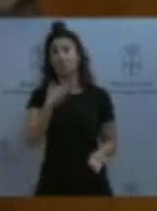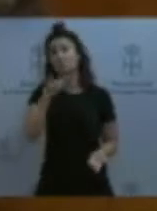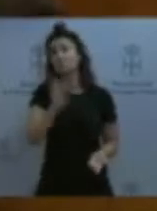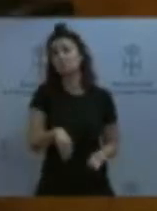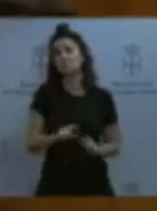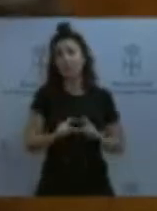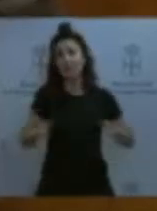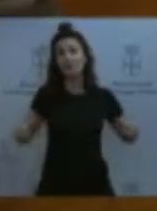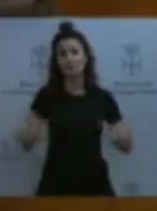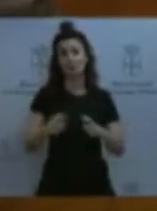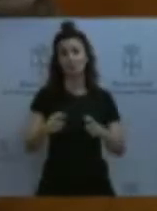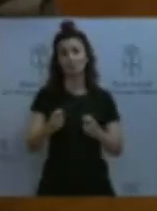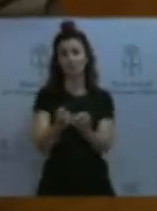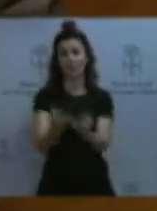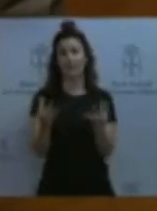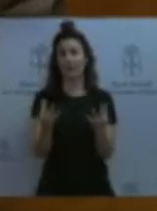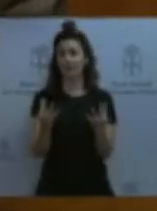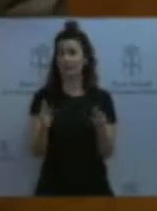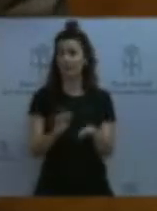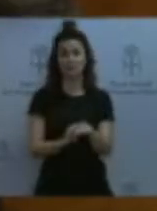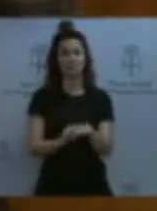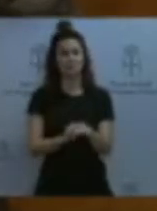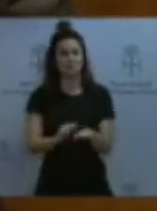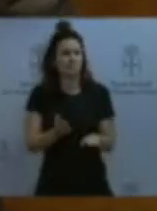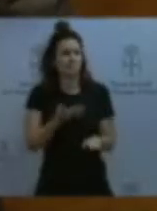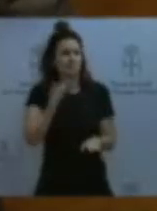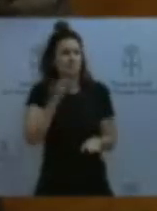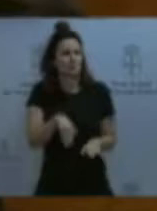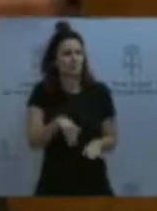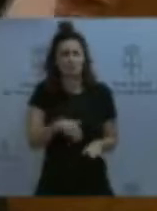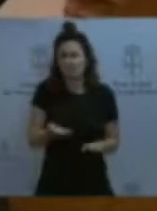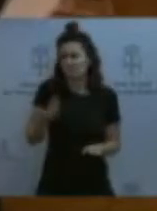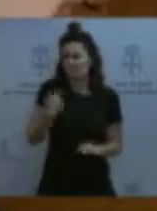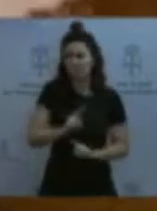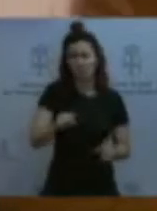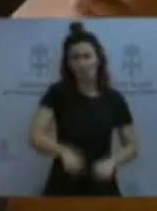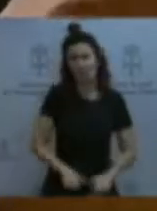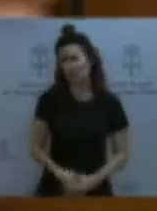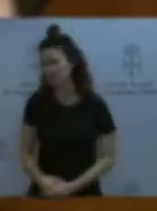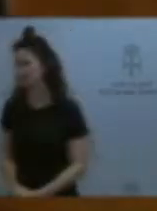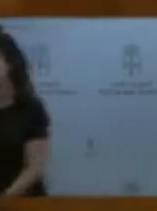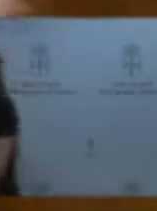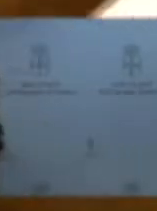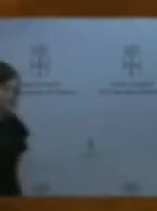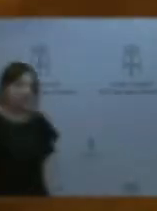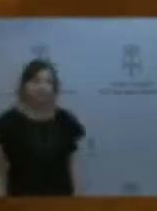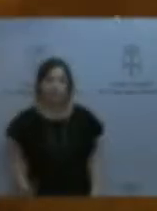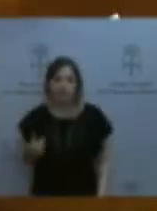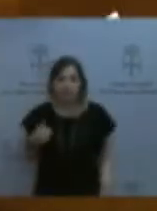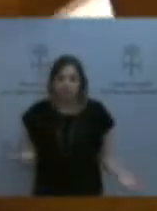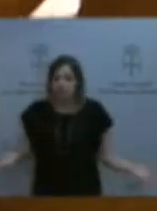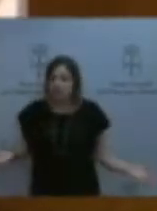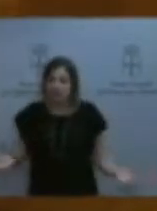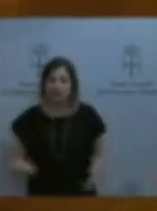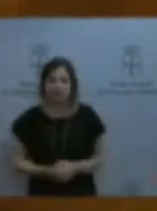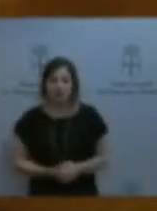a usted. Ningún interés, ni antes ni ahora. No lo tengo. No tengo ninguna. Usted sí, pero yo no.